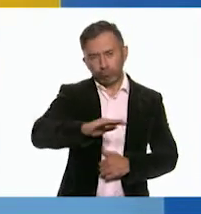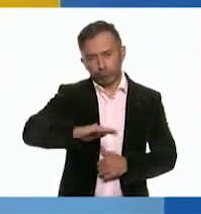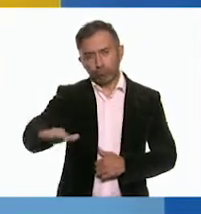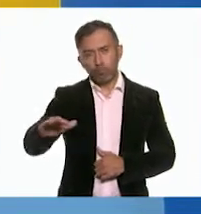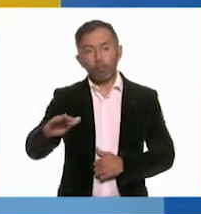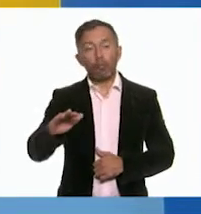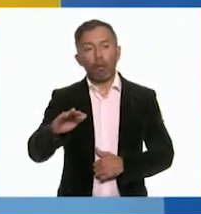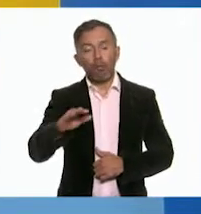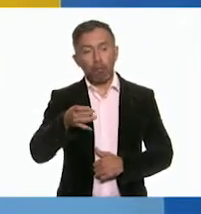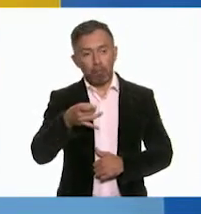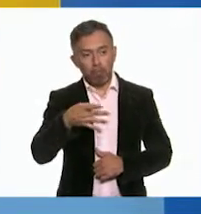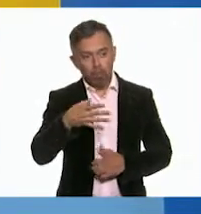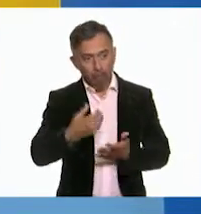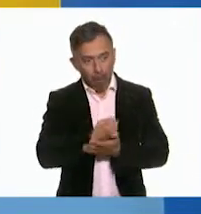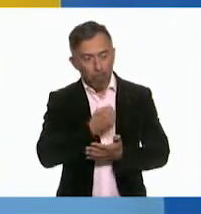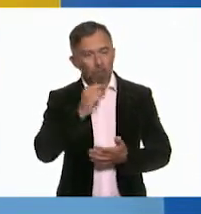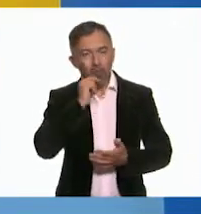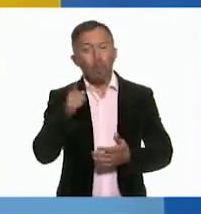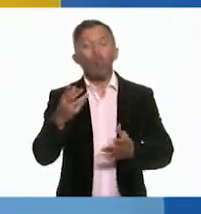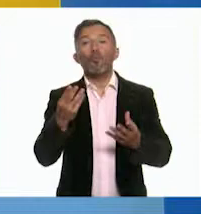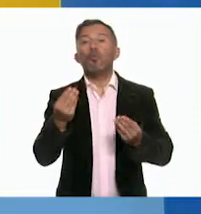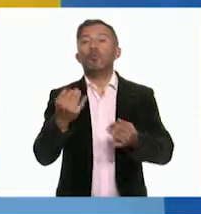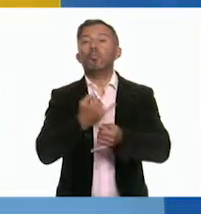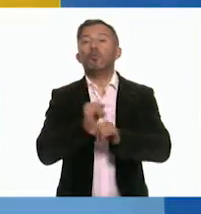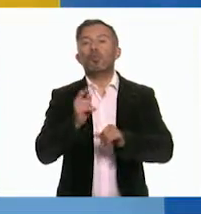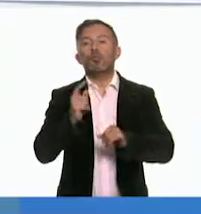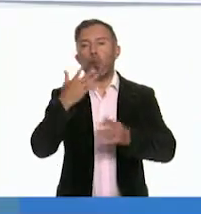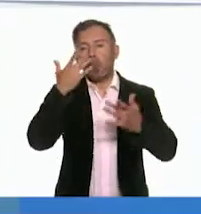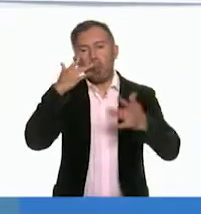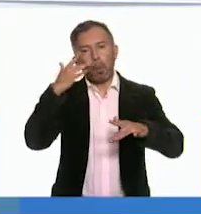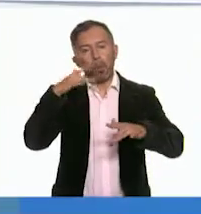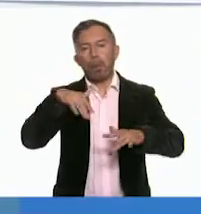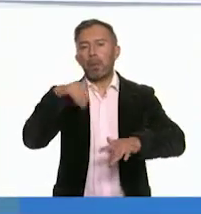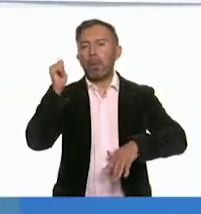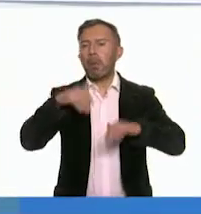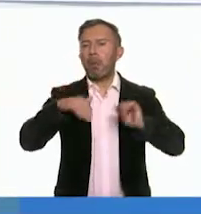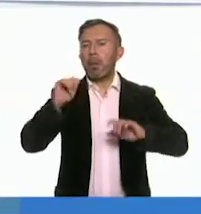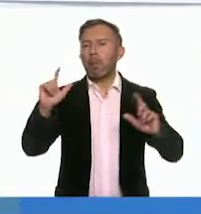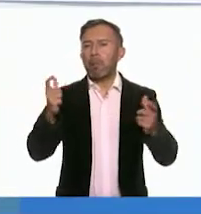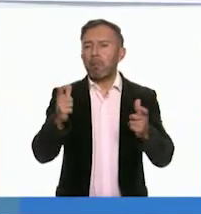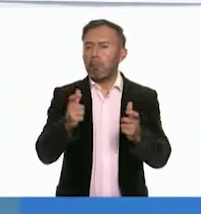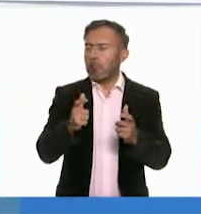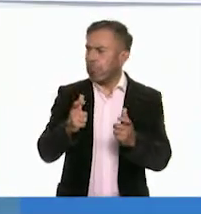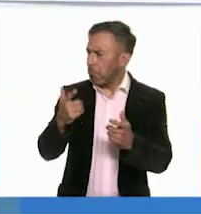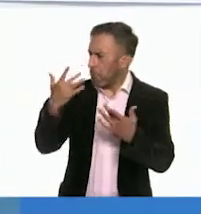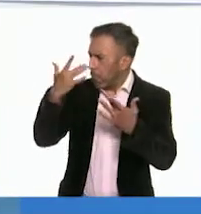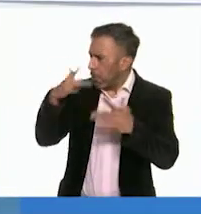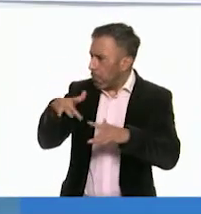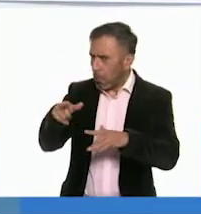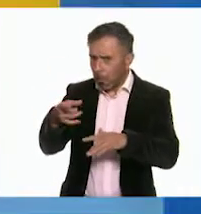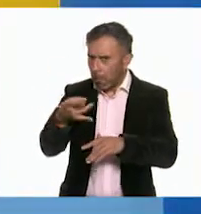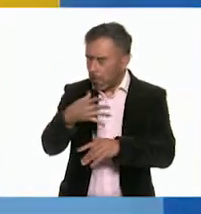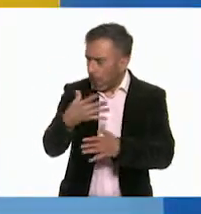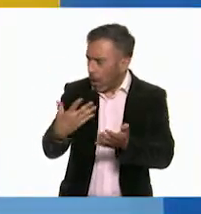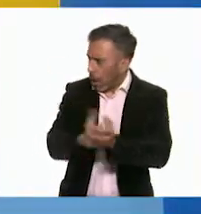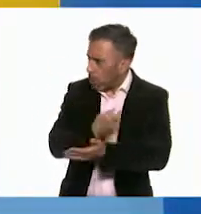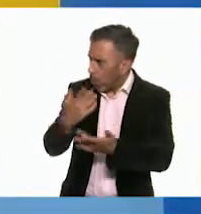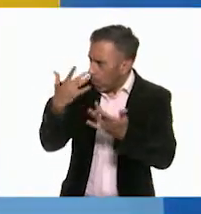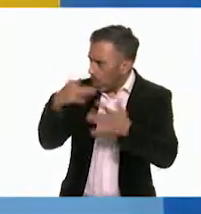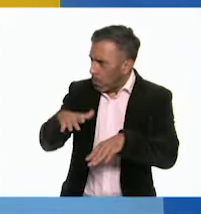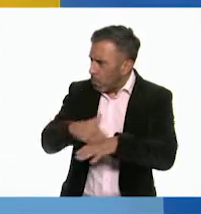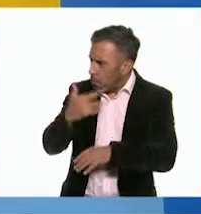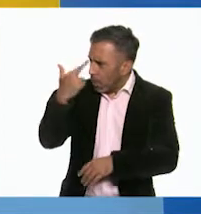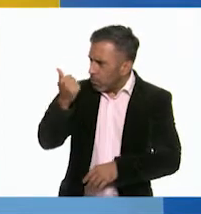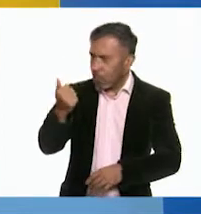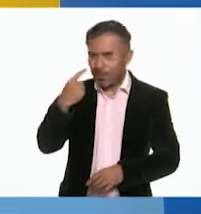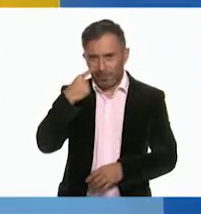insurgentes comenzaron a desertar, es decir, a irse. ¿Y eso por qué, maestra? Si habían ganado. El 31